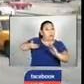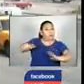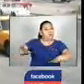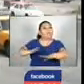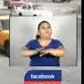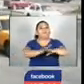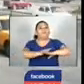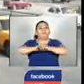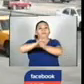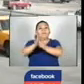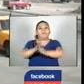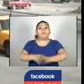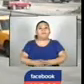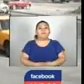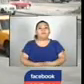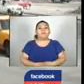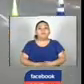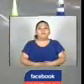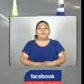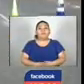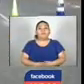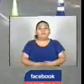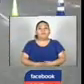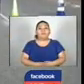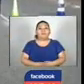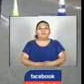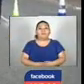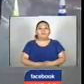pandemia de COVID-19.